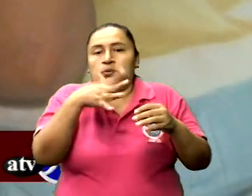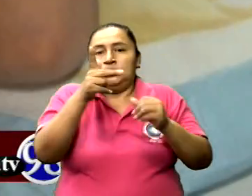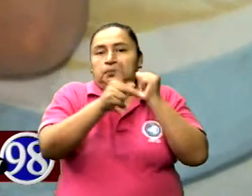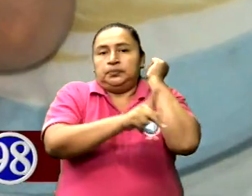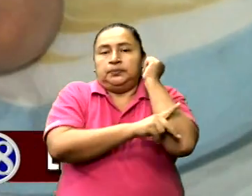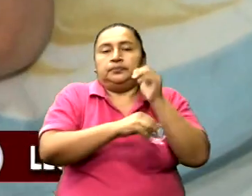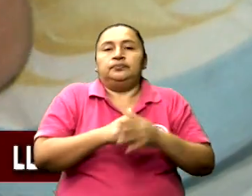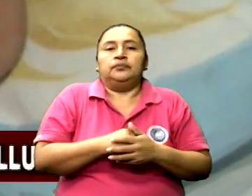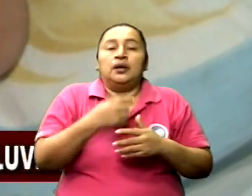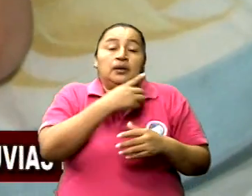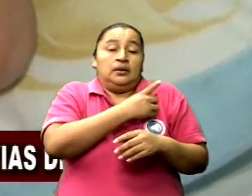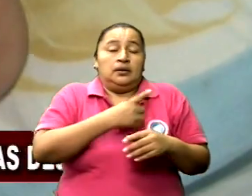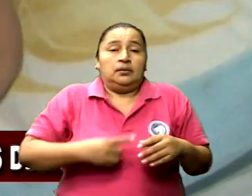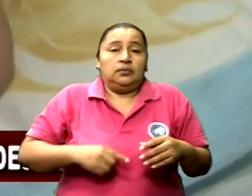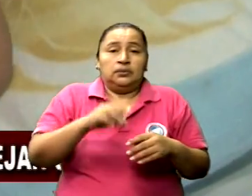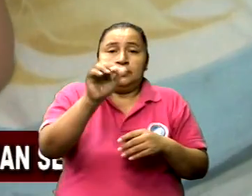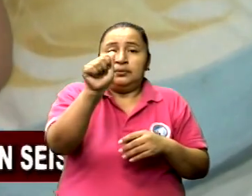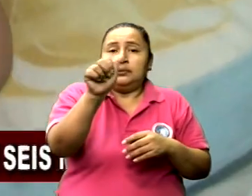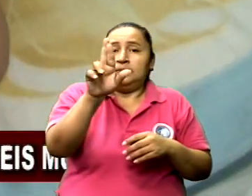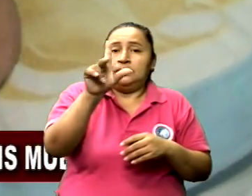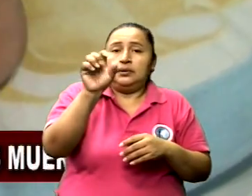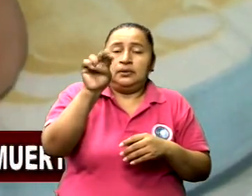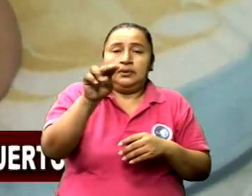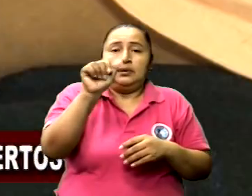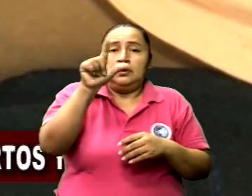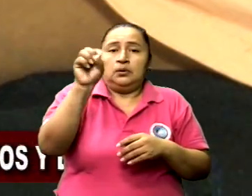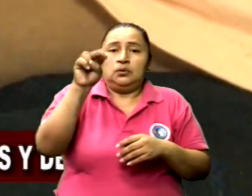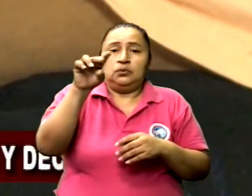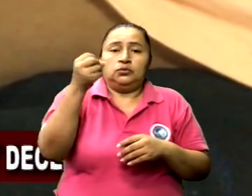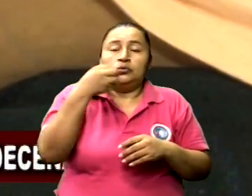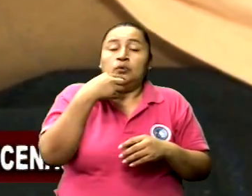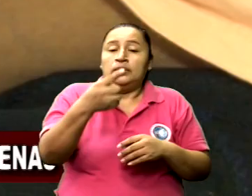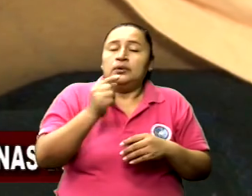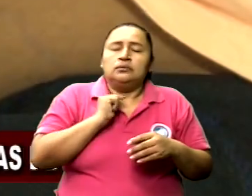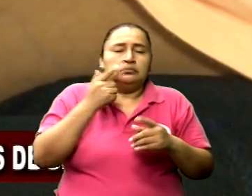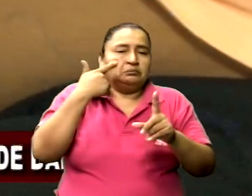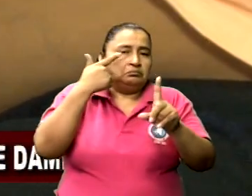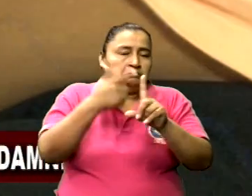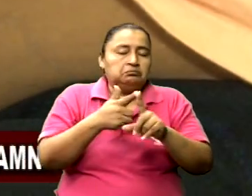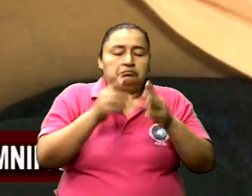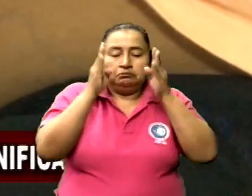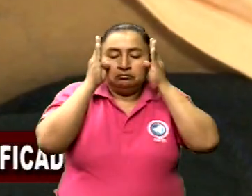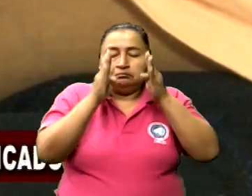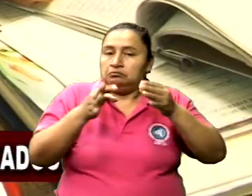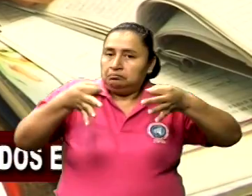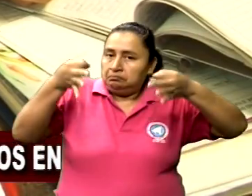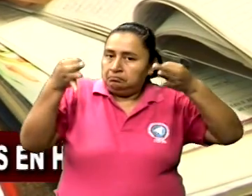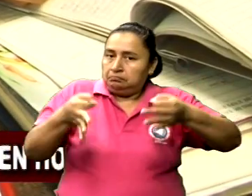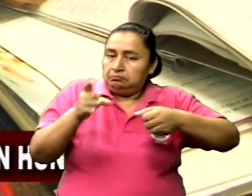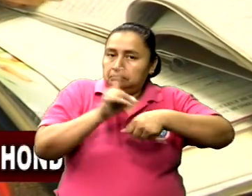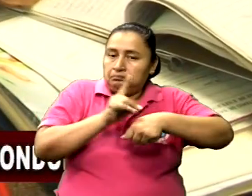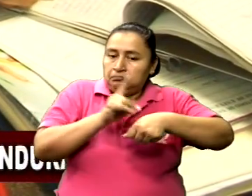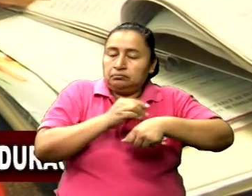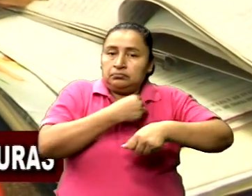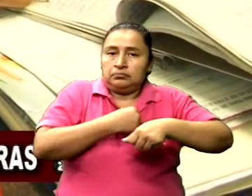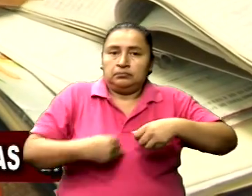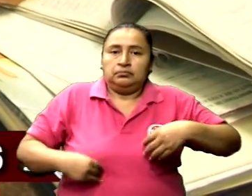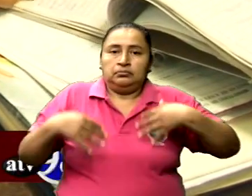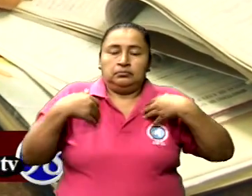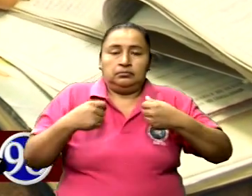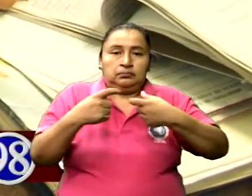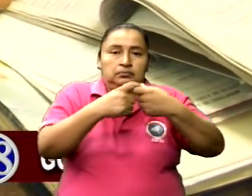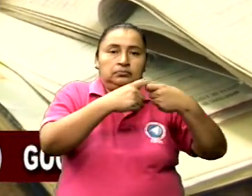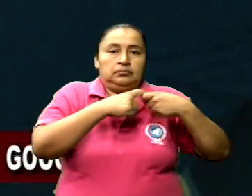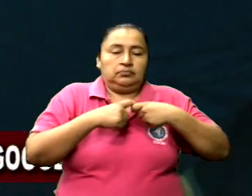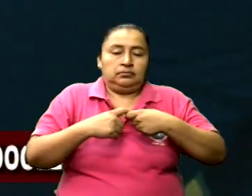La legisladora Arlene Alonso expresó que con el fin de garantizar una atención médica de calidad, el Ministerio de Salud coordina